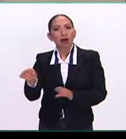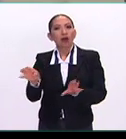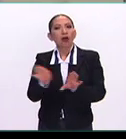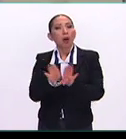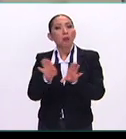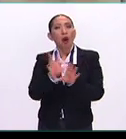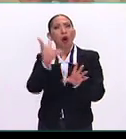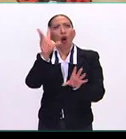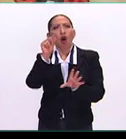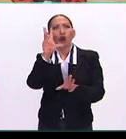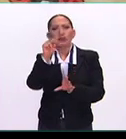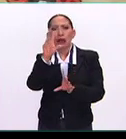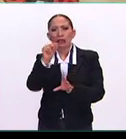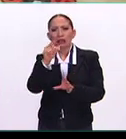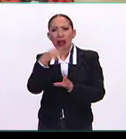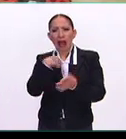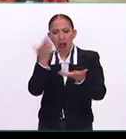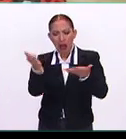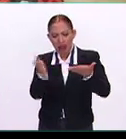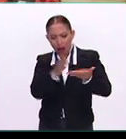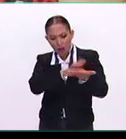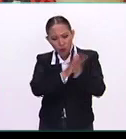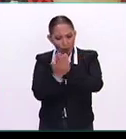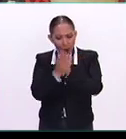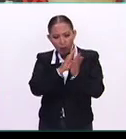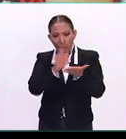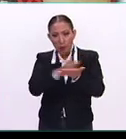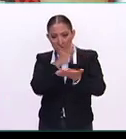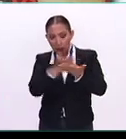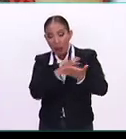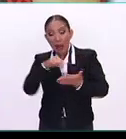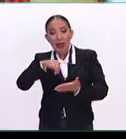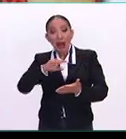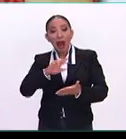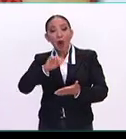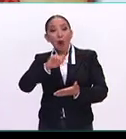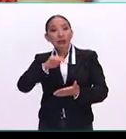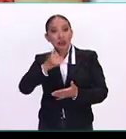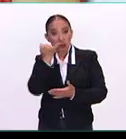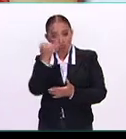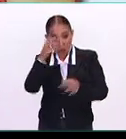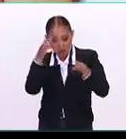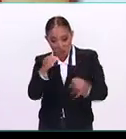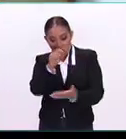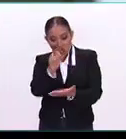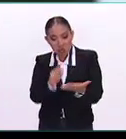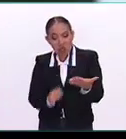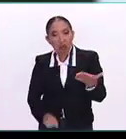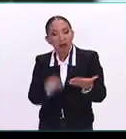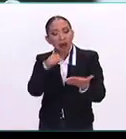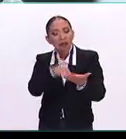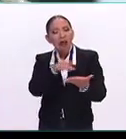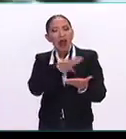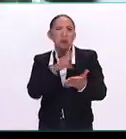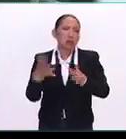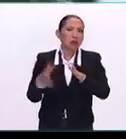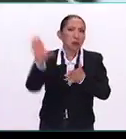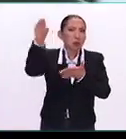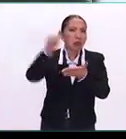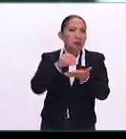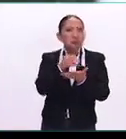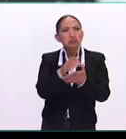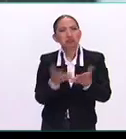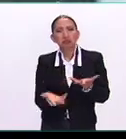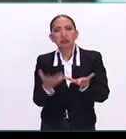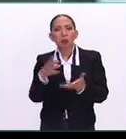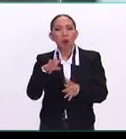con 80 folios por los dos lados en náhuatl, en el cual manuscrito hay, por lo menos, ¿qué le